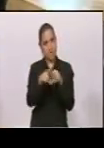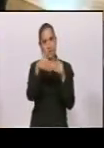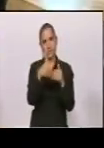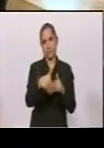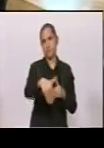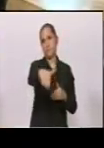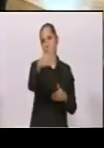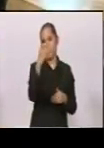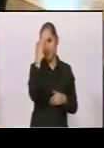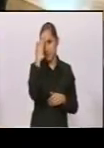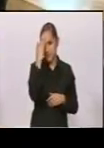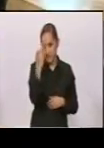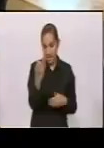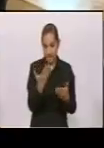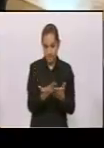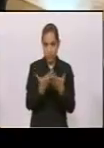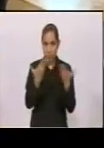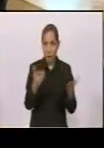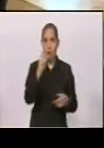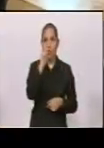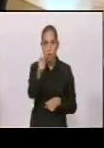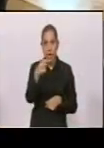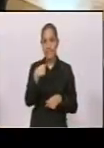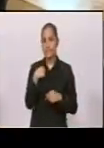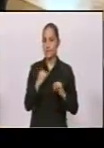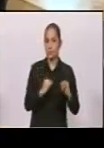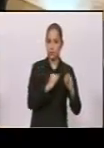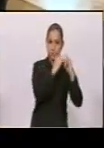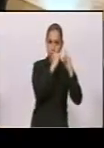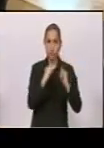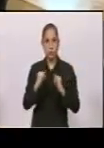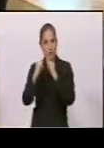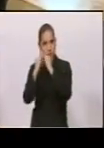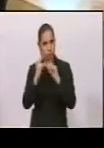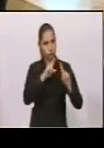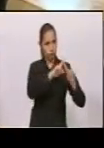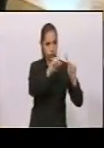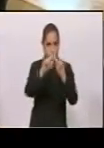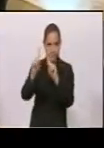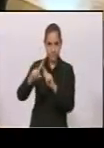el tiempo de la labor conjunta de las instituciones